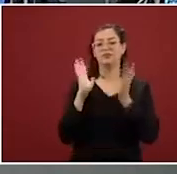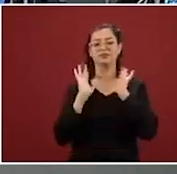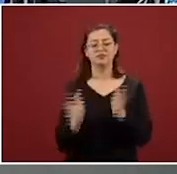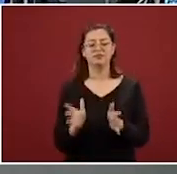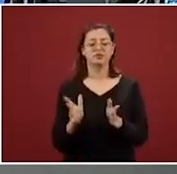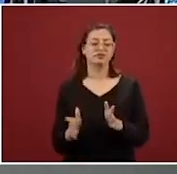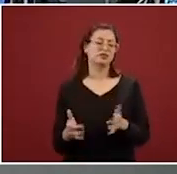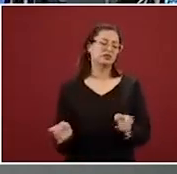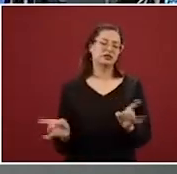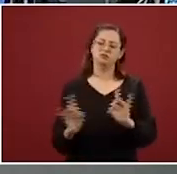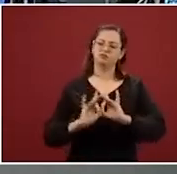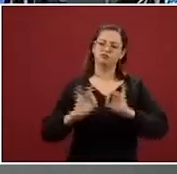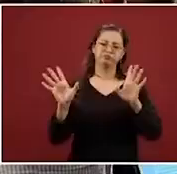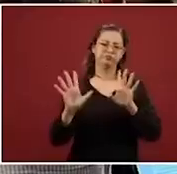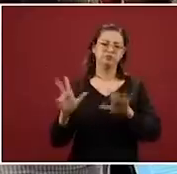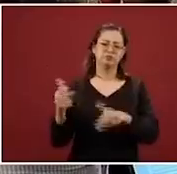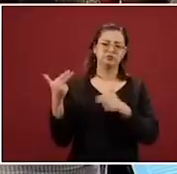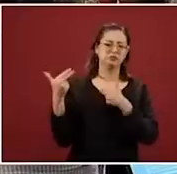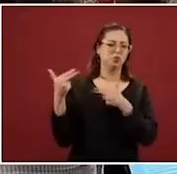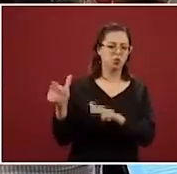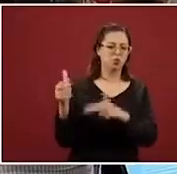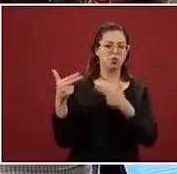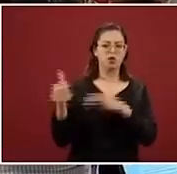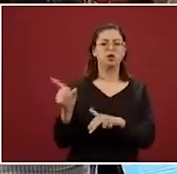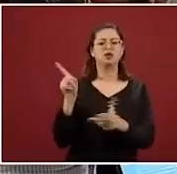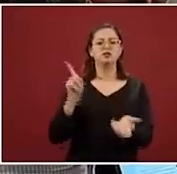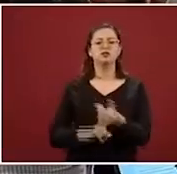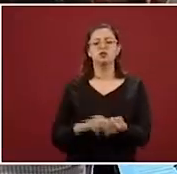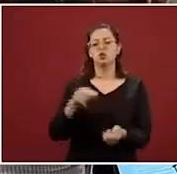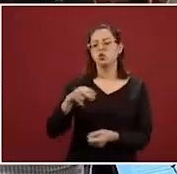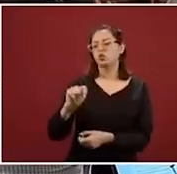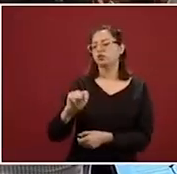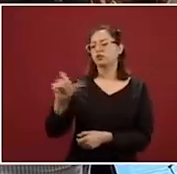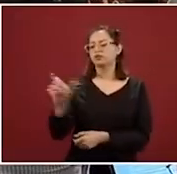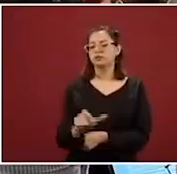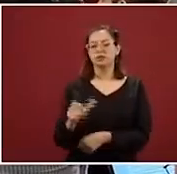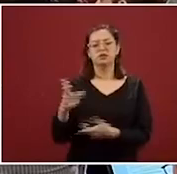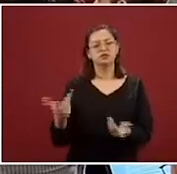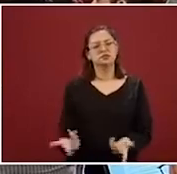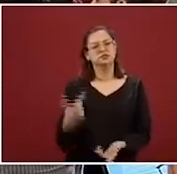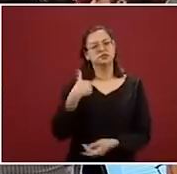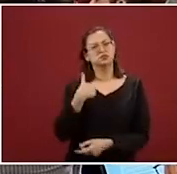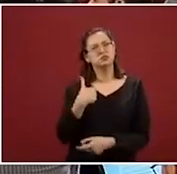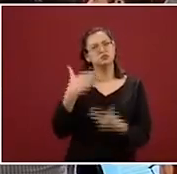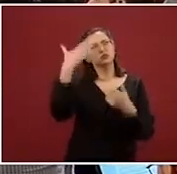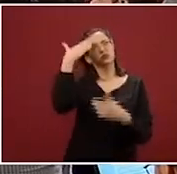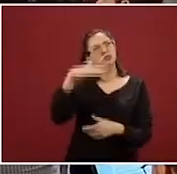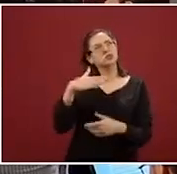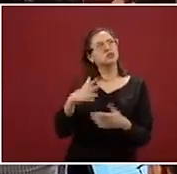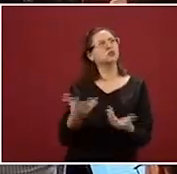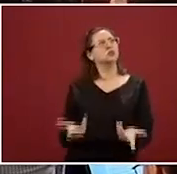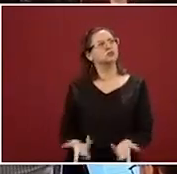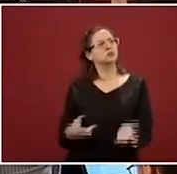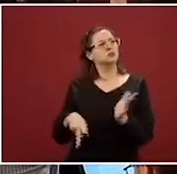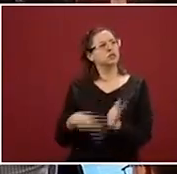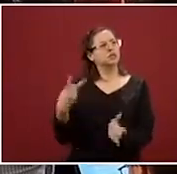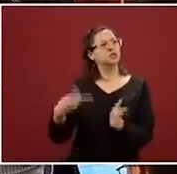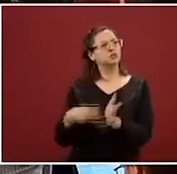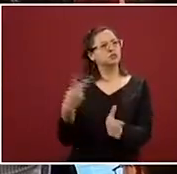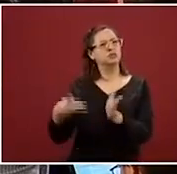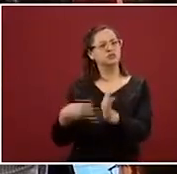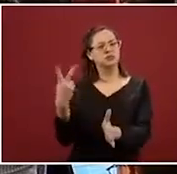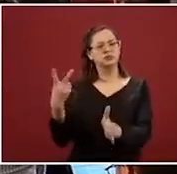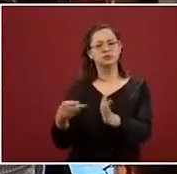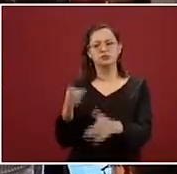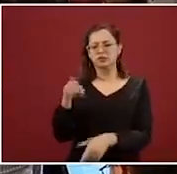su administración en Notimex. Tengo entendido que no ocurría una huelga de una instancia gubernamental, esta que se rige por